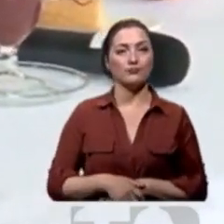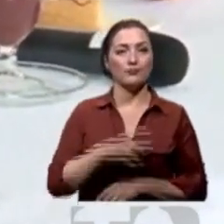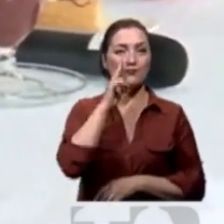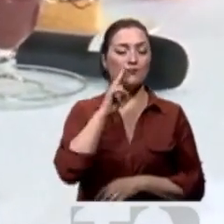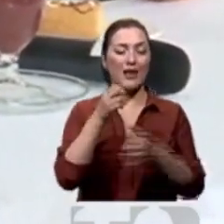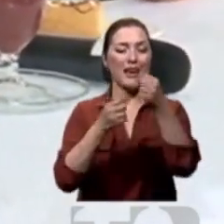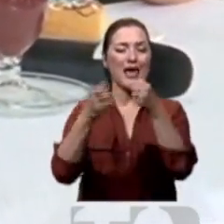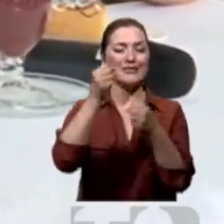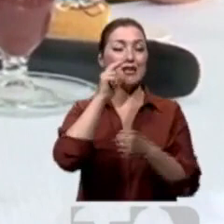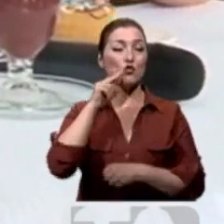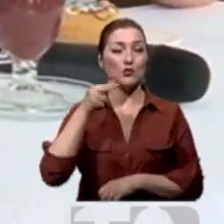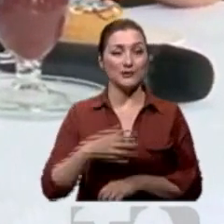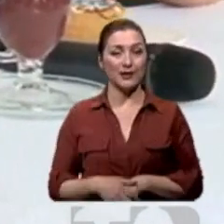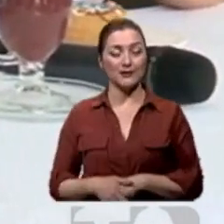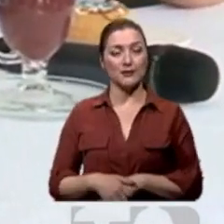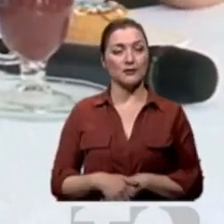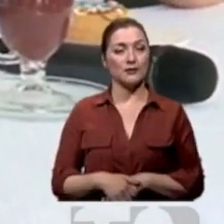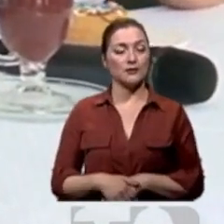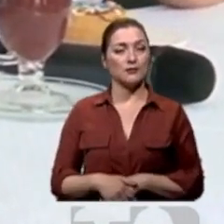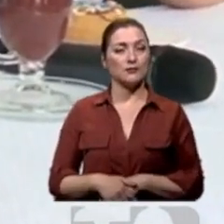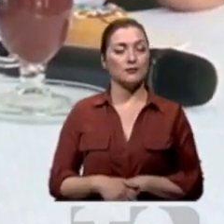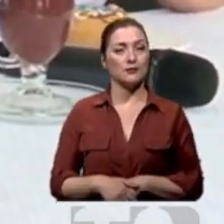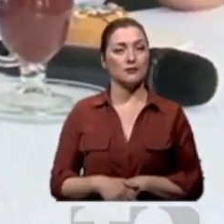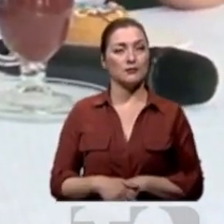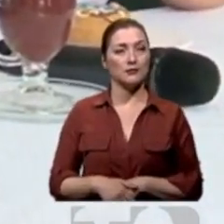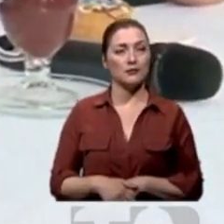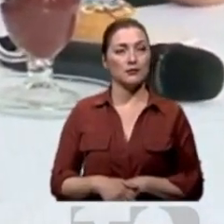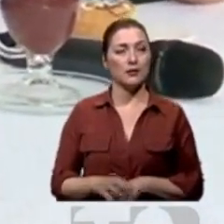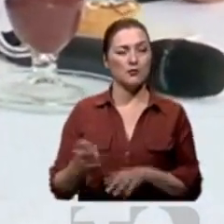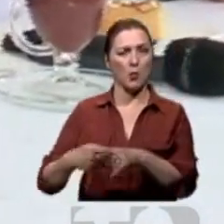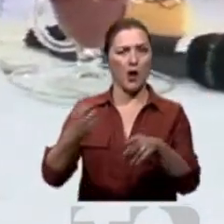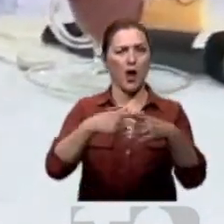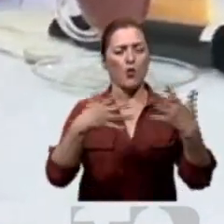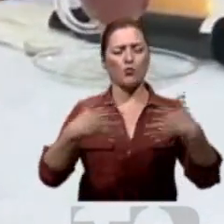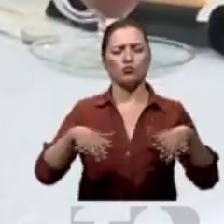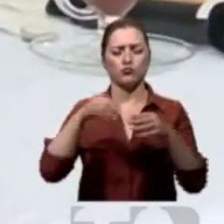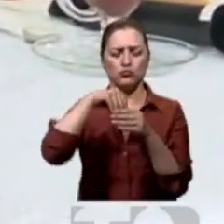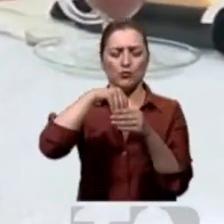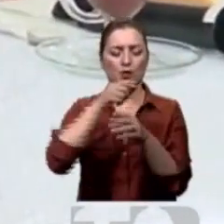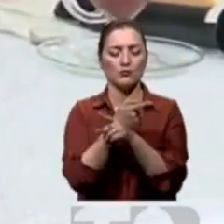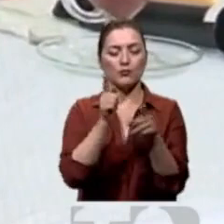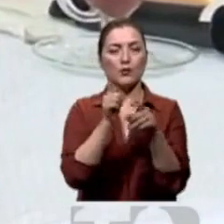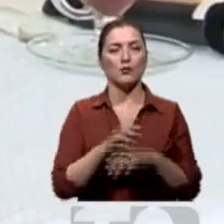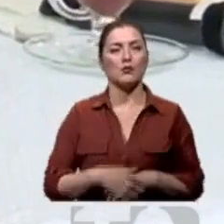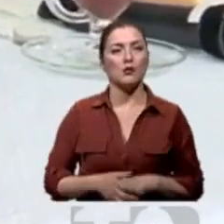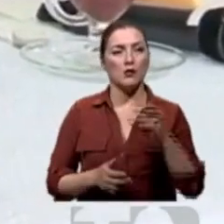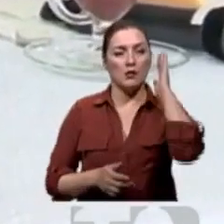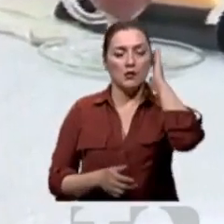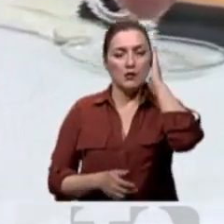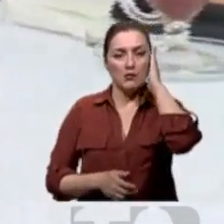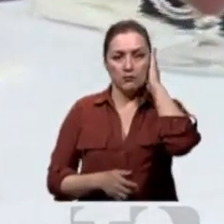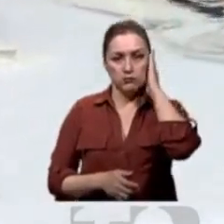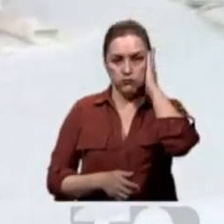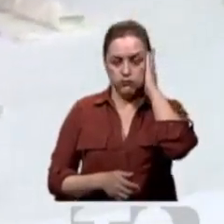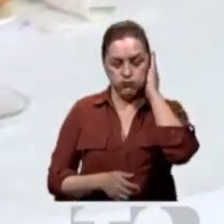se ven una delicia sin duda. Además, ya han escuchado, tienen un sinnúmero de rellenos. Rápidamente, Jairo, cuéntenos cómo fue la